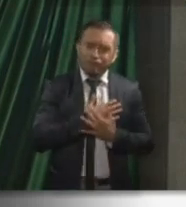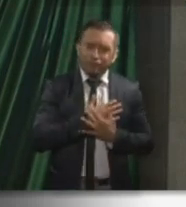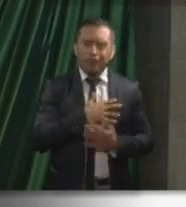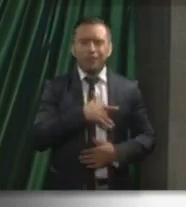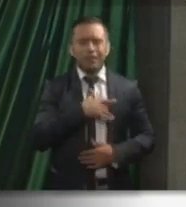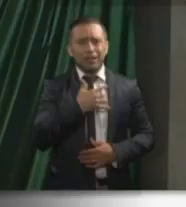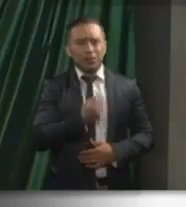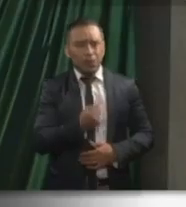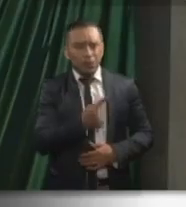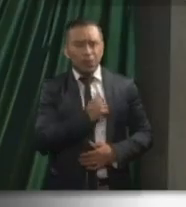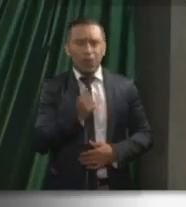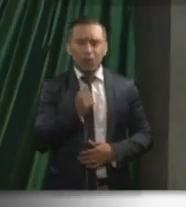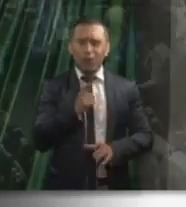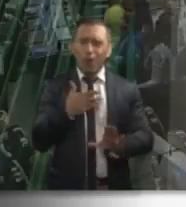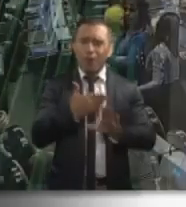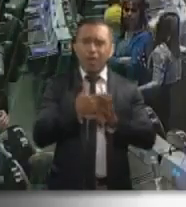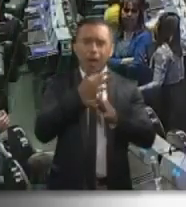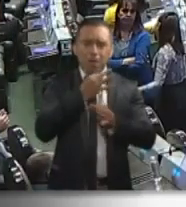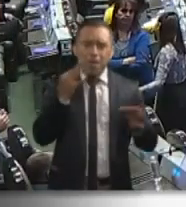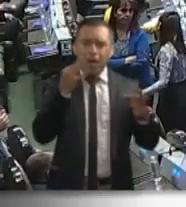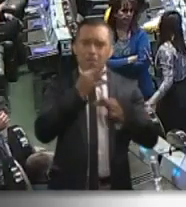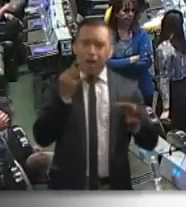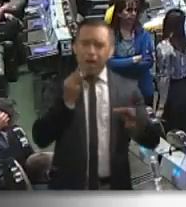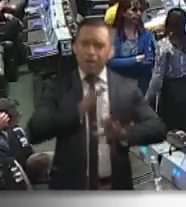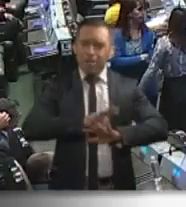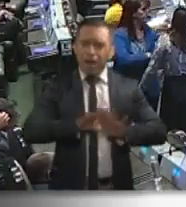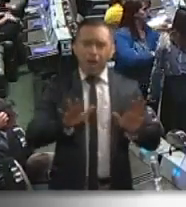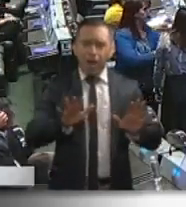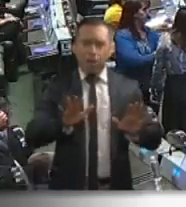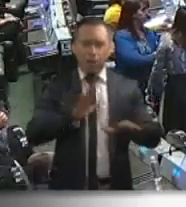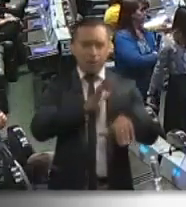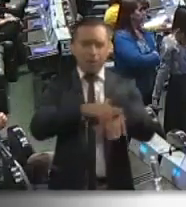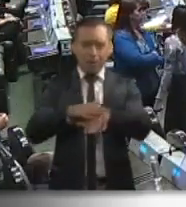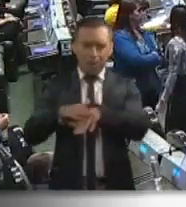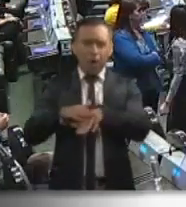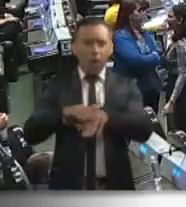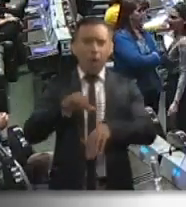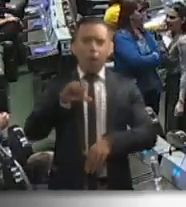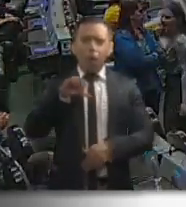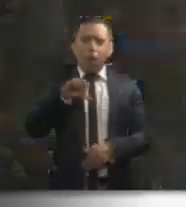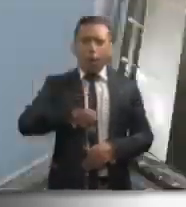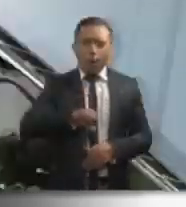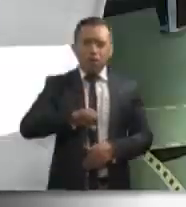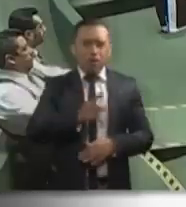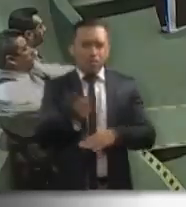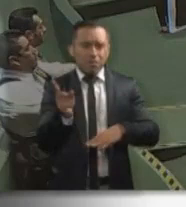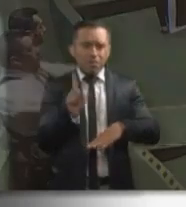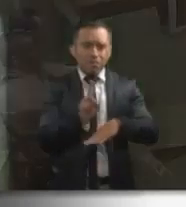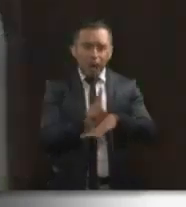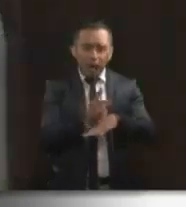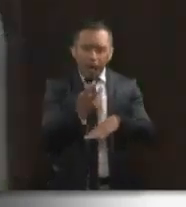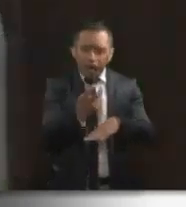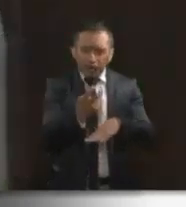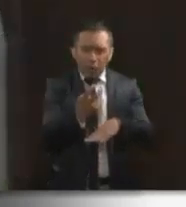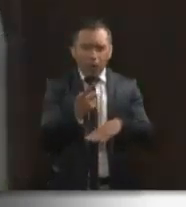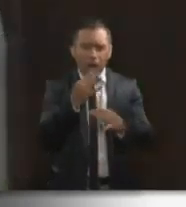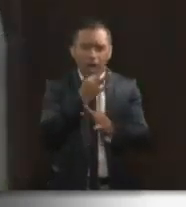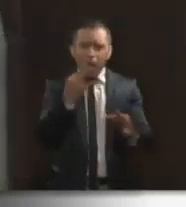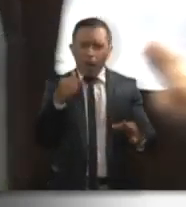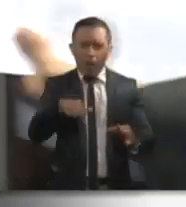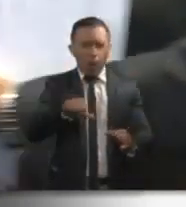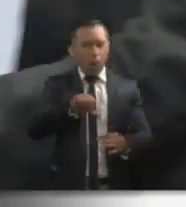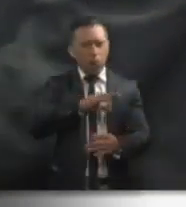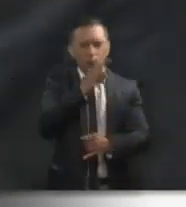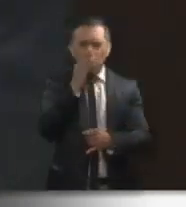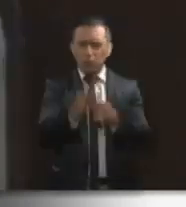les hago un llamado a que esta sea la última vez que utilizamos la tribuna para eso fátima fue